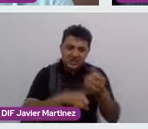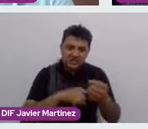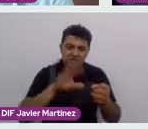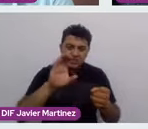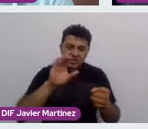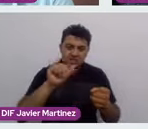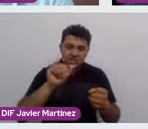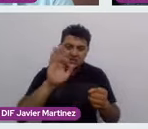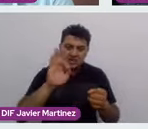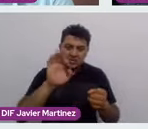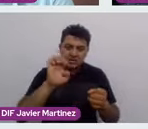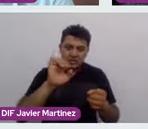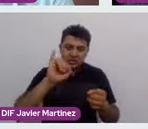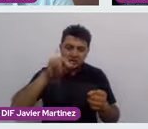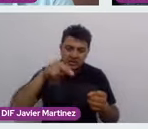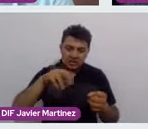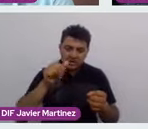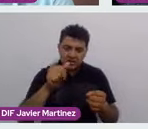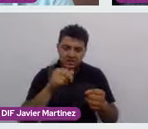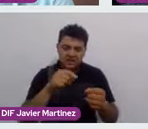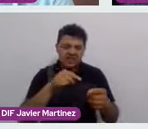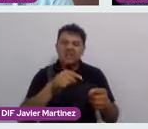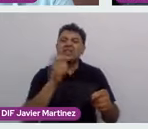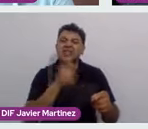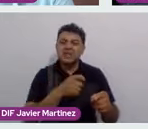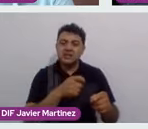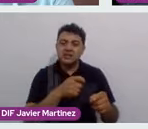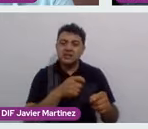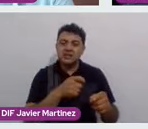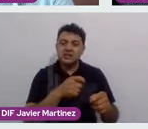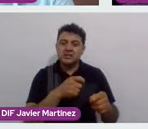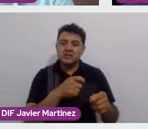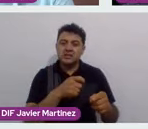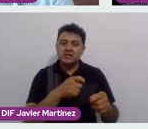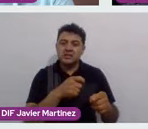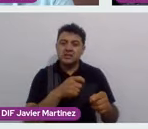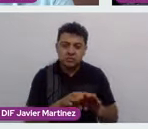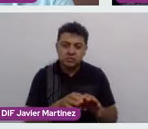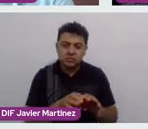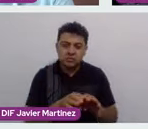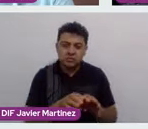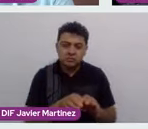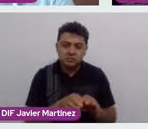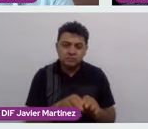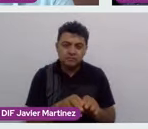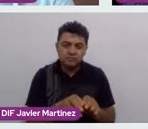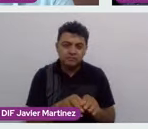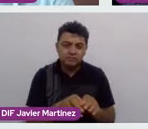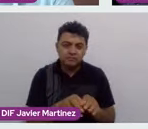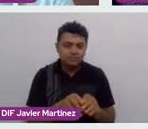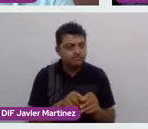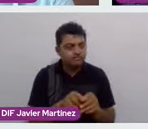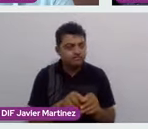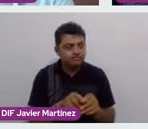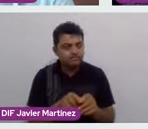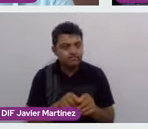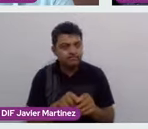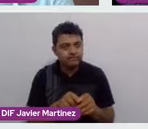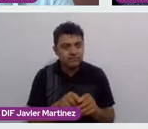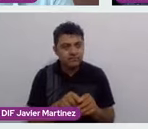es un fármaco, ¿sí? Excitador. Y va a traer como consecuencia que aumente el zumbido,